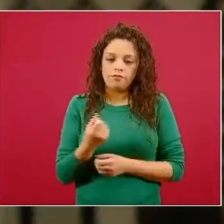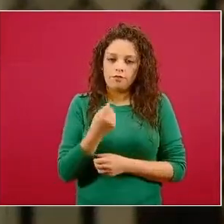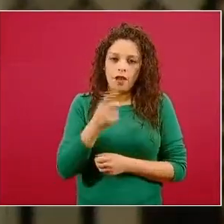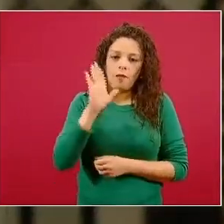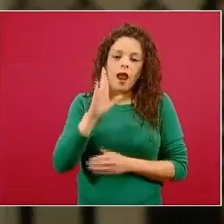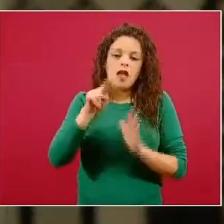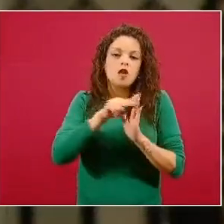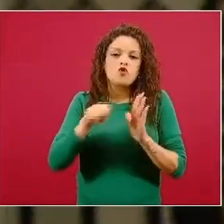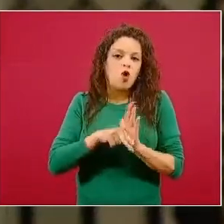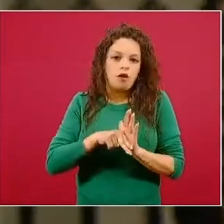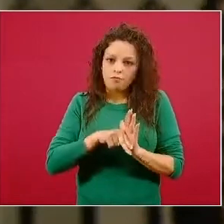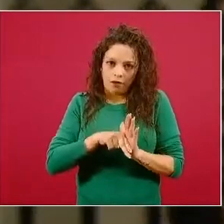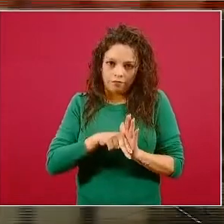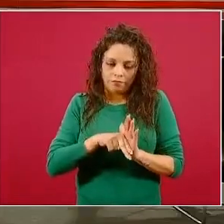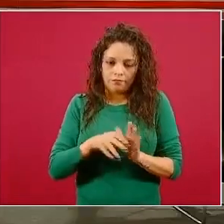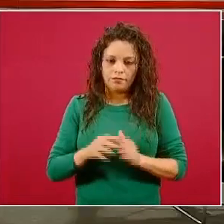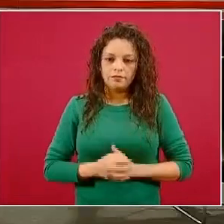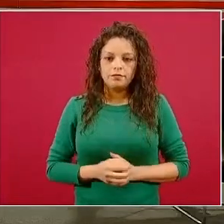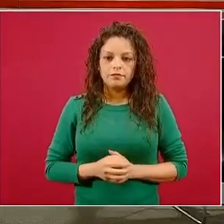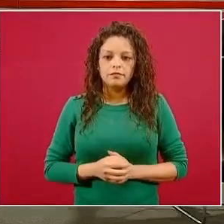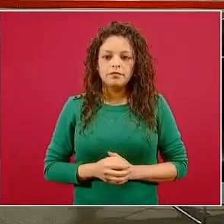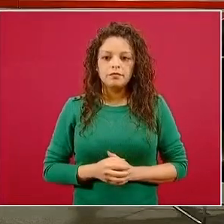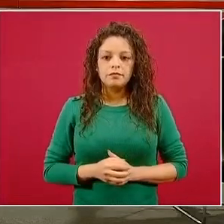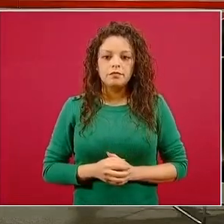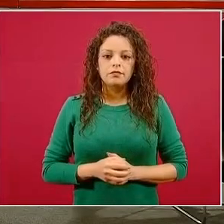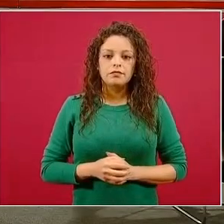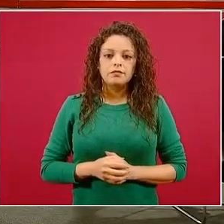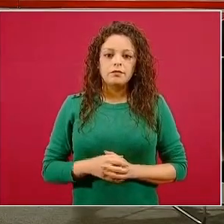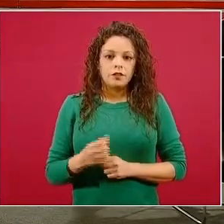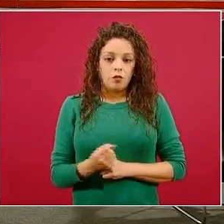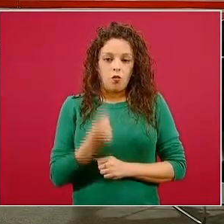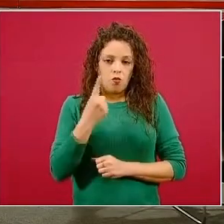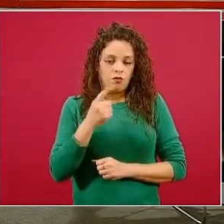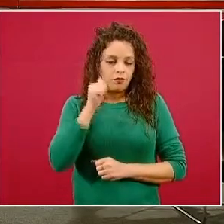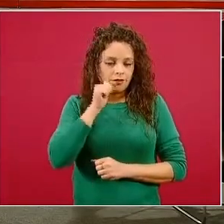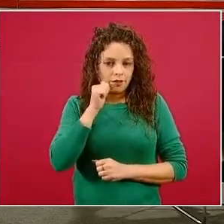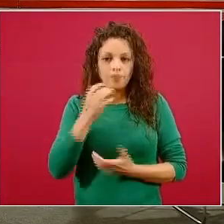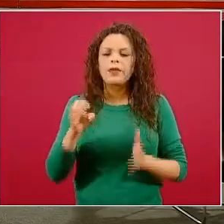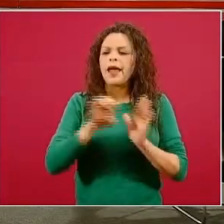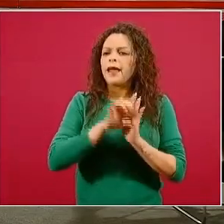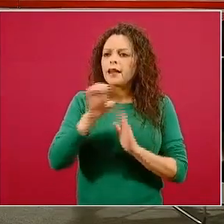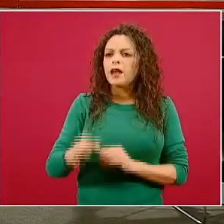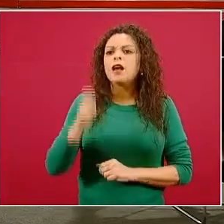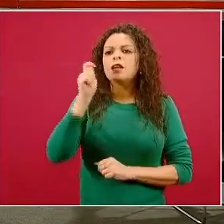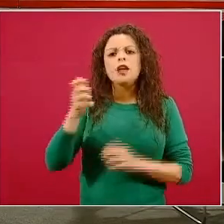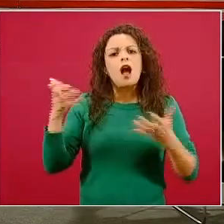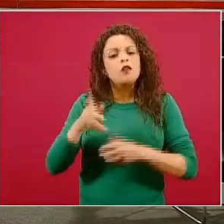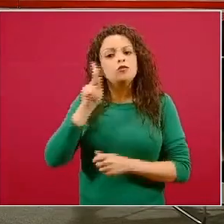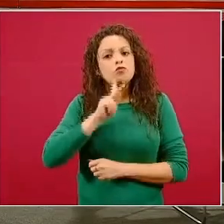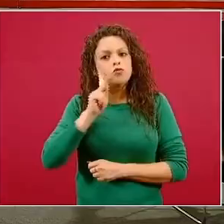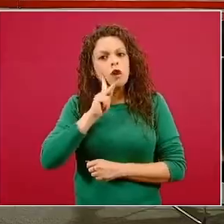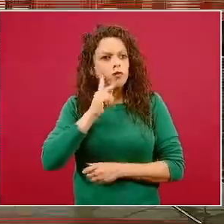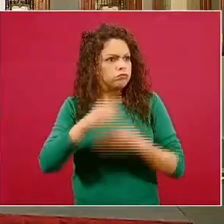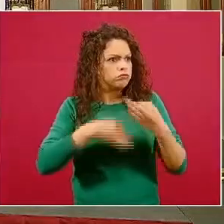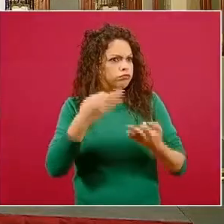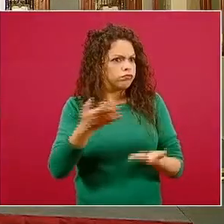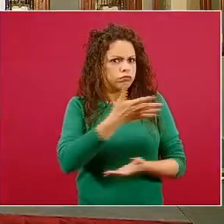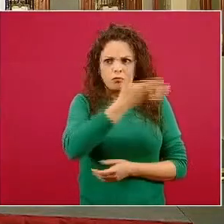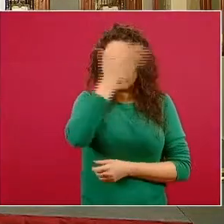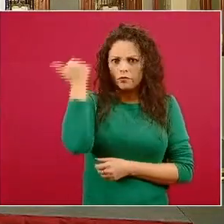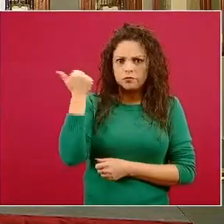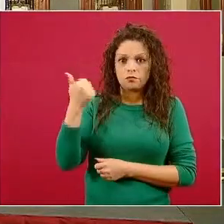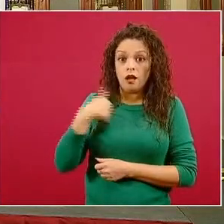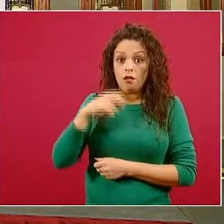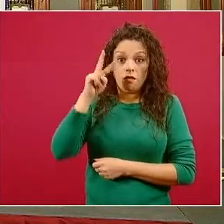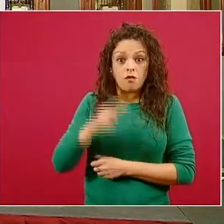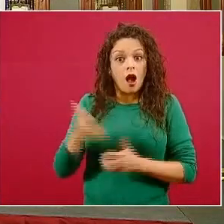bueno, evidentemente muchas situaciones, por ejemplo, el hacerse las pruebas no es algo que todo el mundo se las haga. Yo hace muchísimos años que no me hago